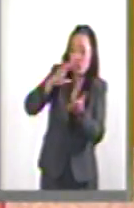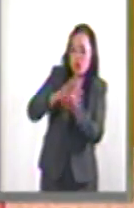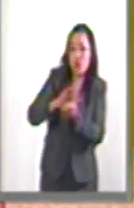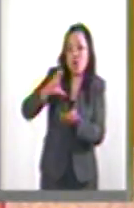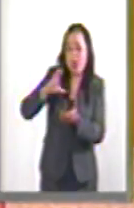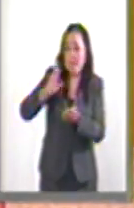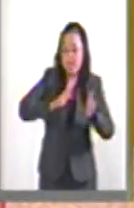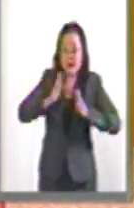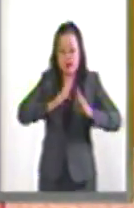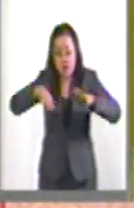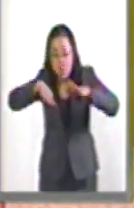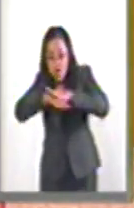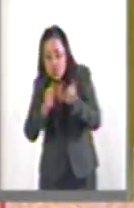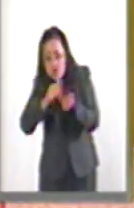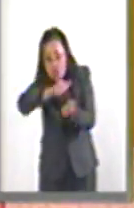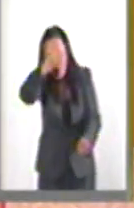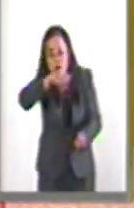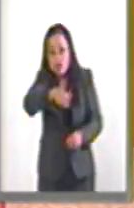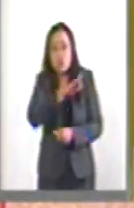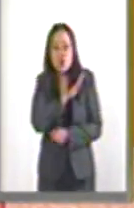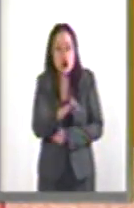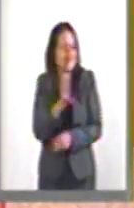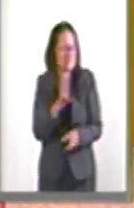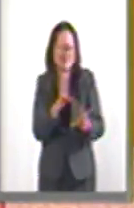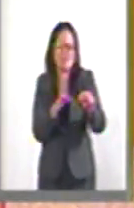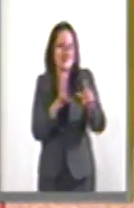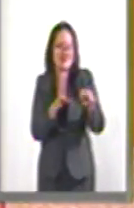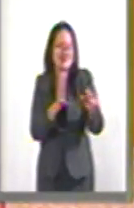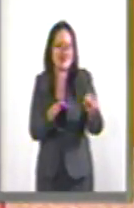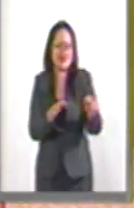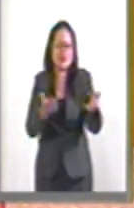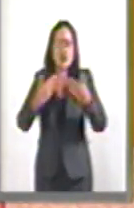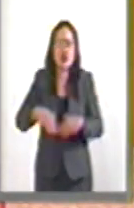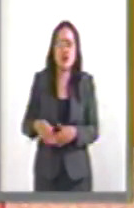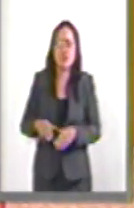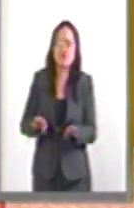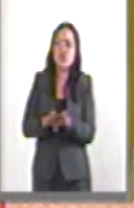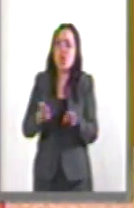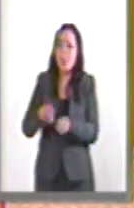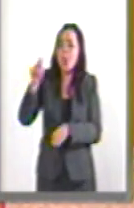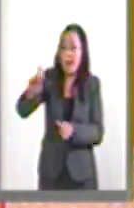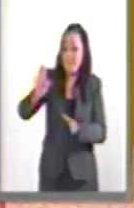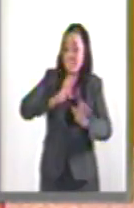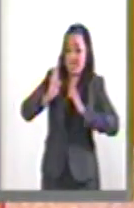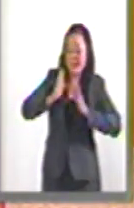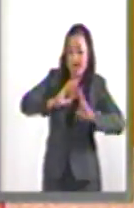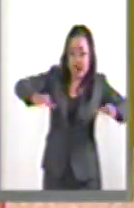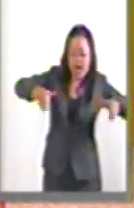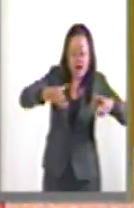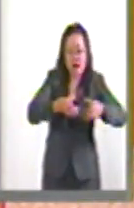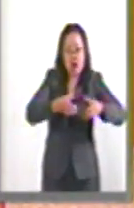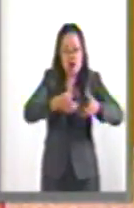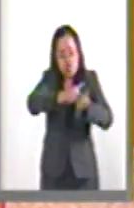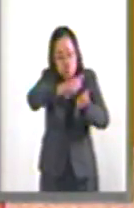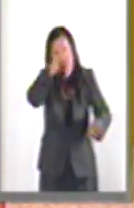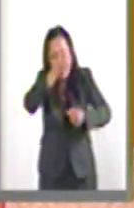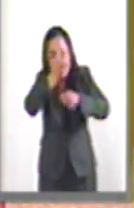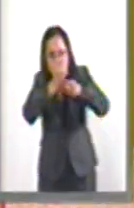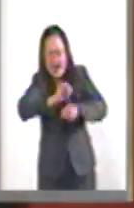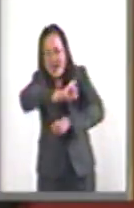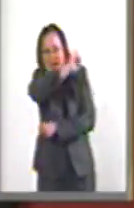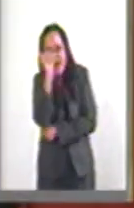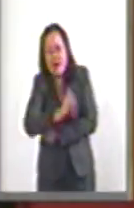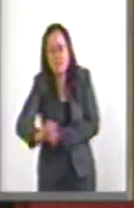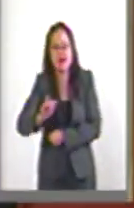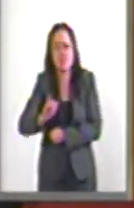Código Militar. Entonces, como quien dice, al ejército no se le va a investigar jamás.